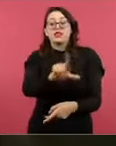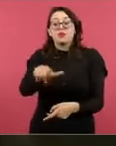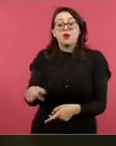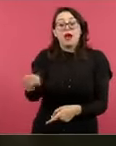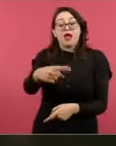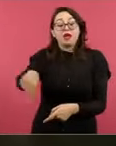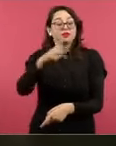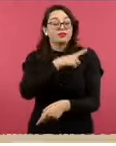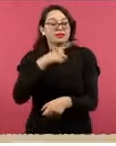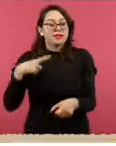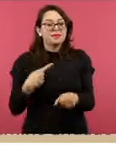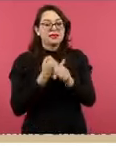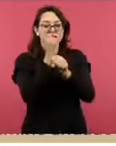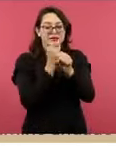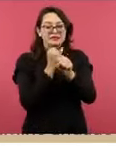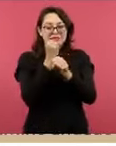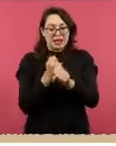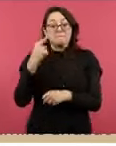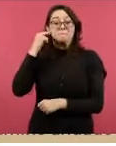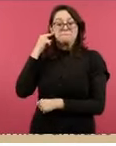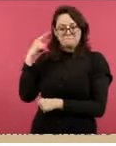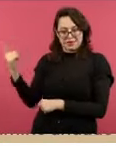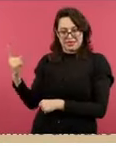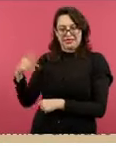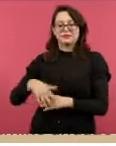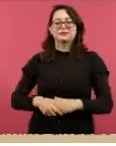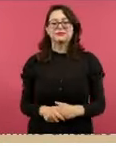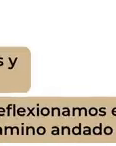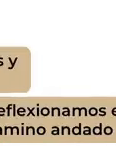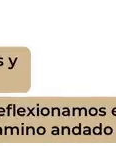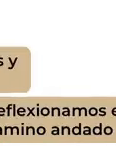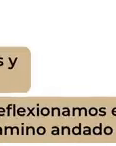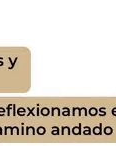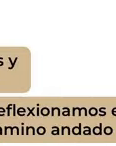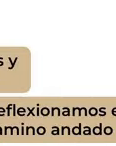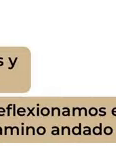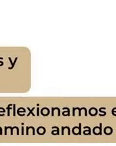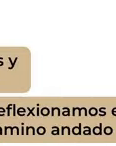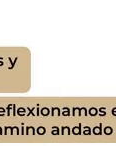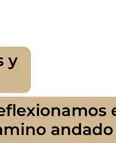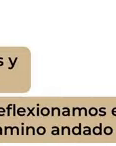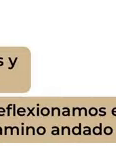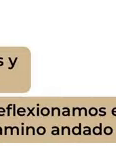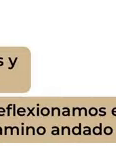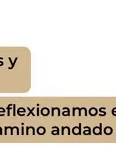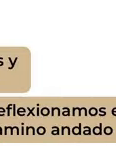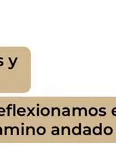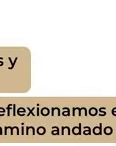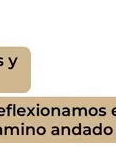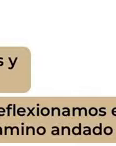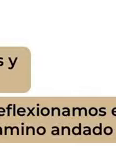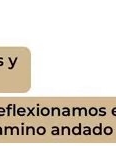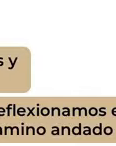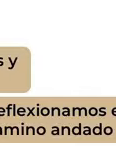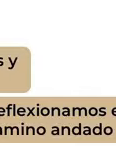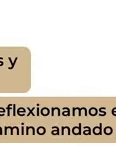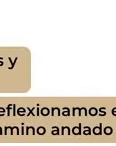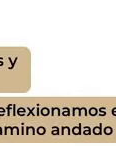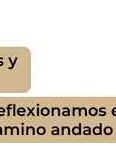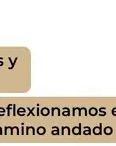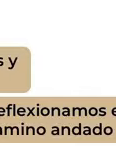número 3 se llama comprendemos. ¿Qué pasa aquí? Que los niños van a analizar sus hallazgos de la